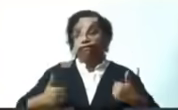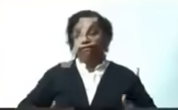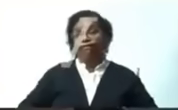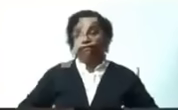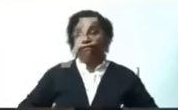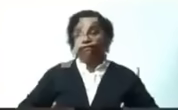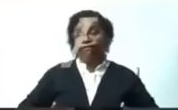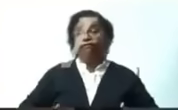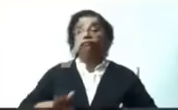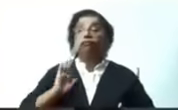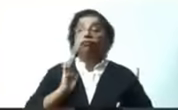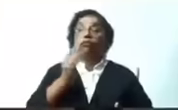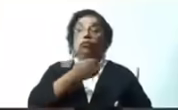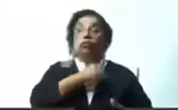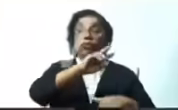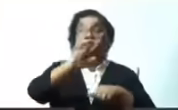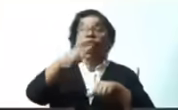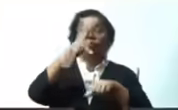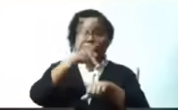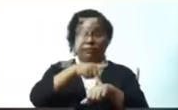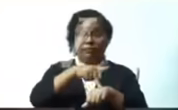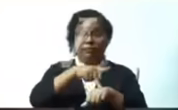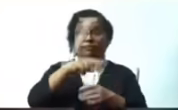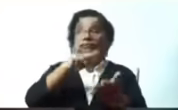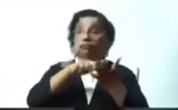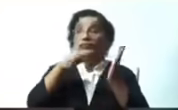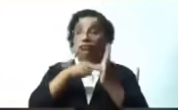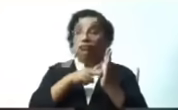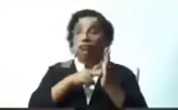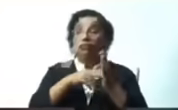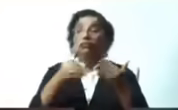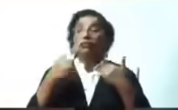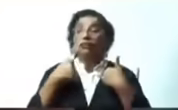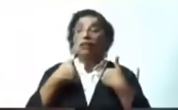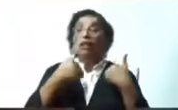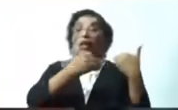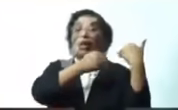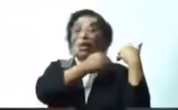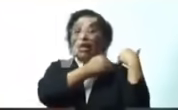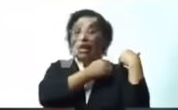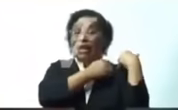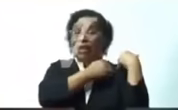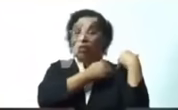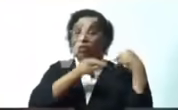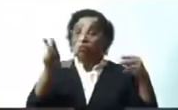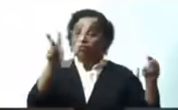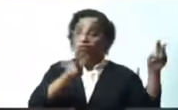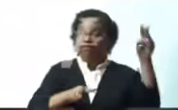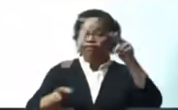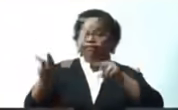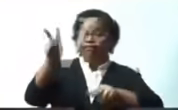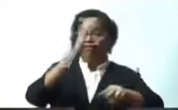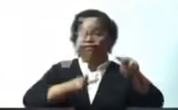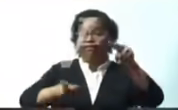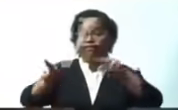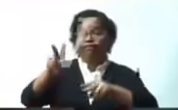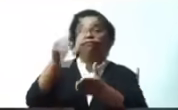los que tenemos la responsabilidad de velar por nuestras comunidades.